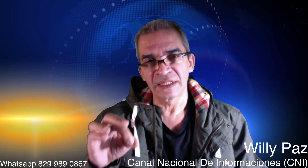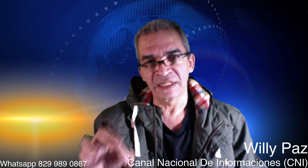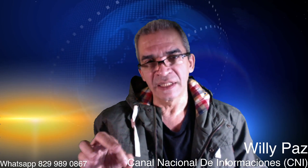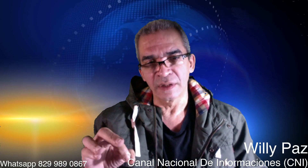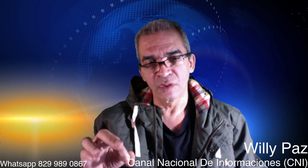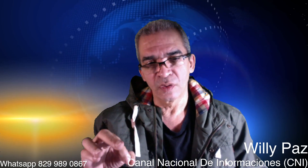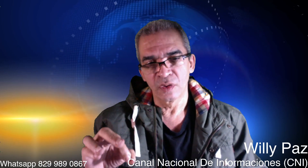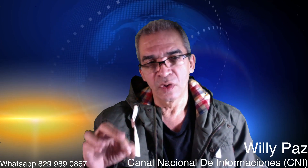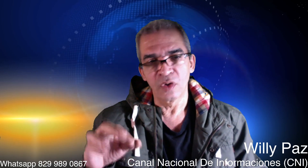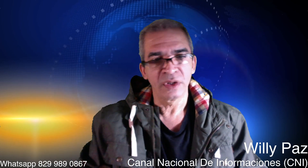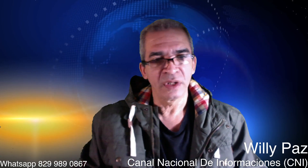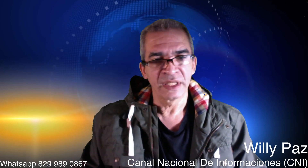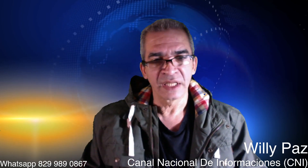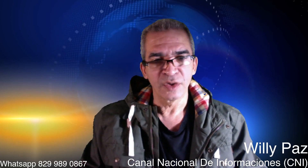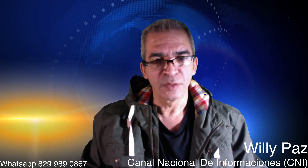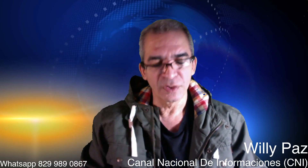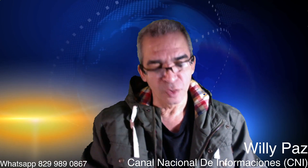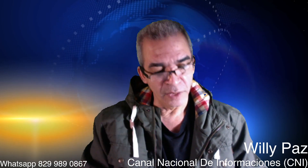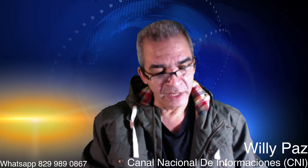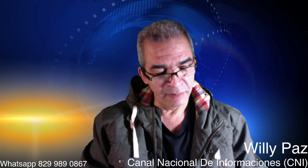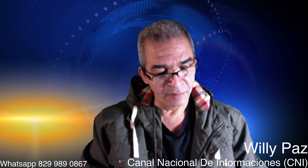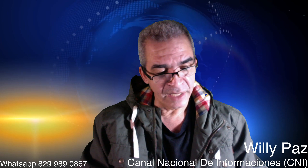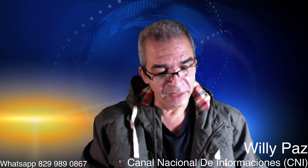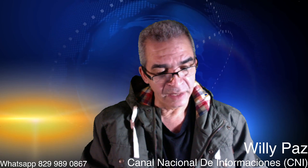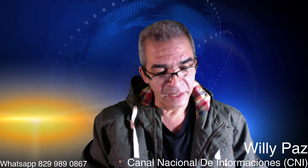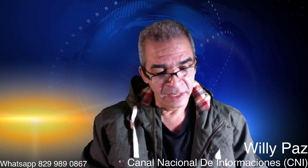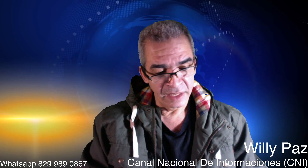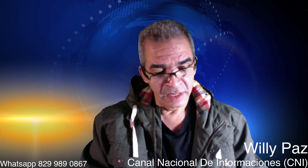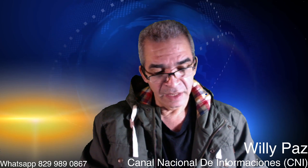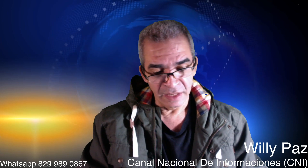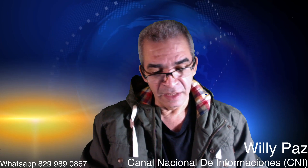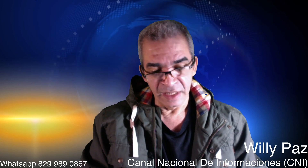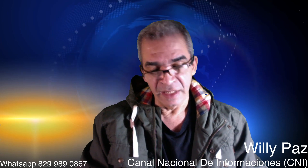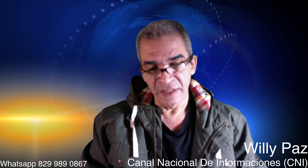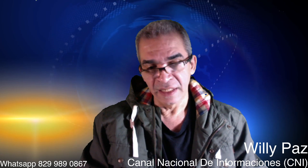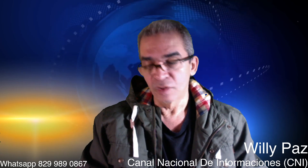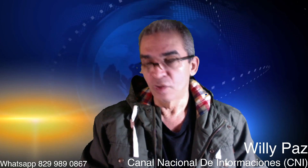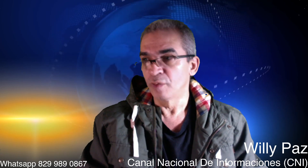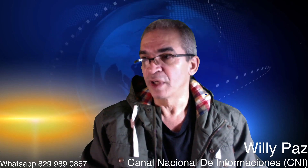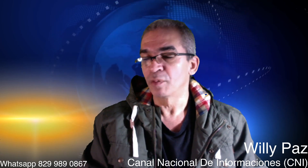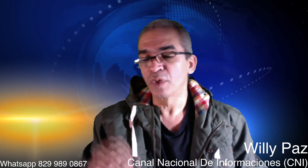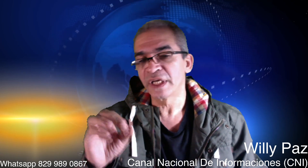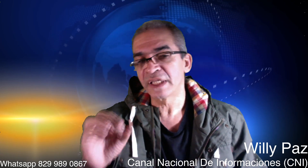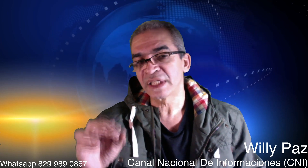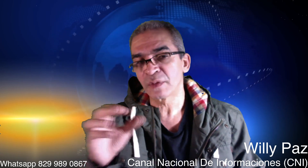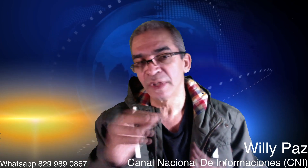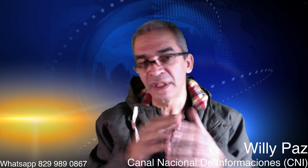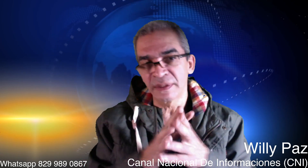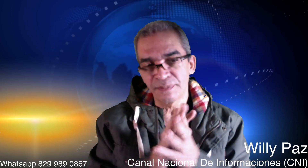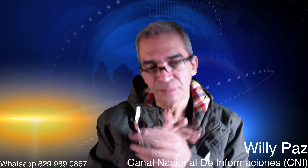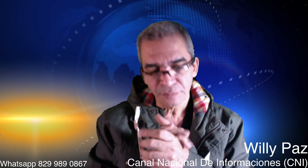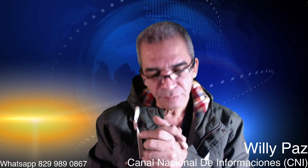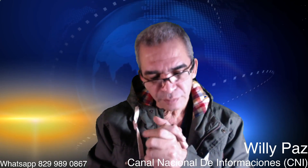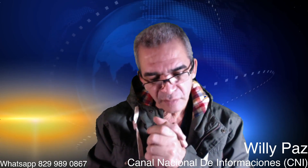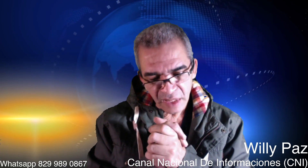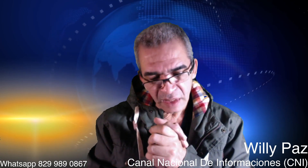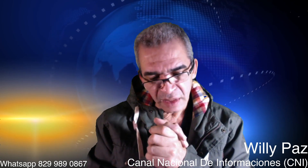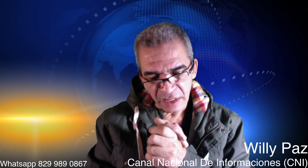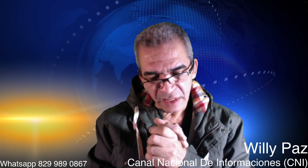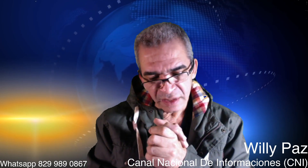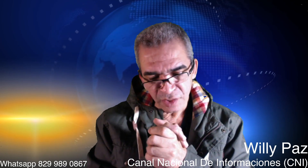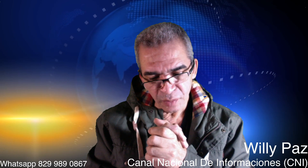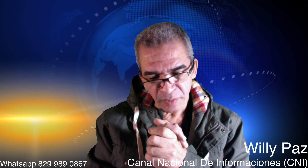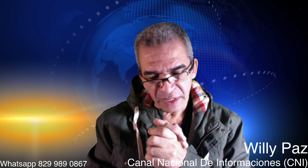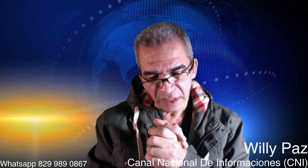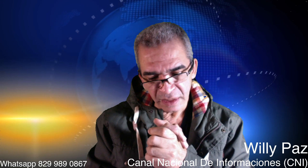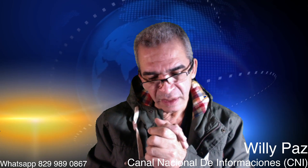a las 5. Hoy está lloviendo sobre gran parte de Santo Domingo. Pues ese tuit